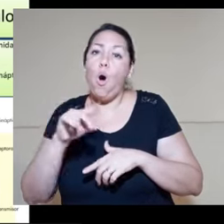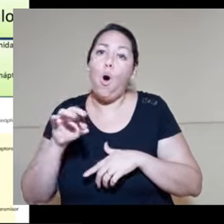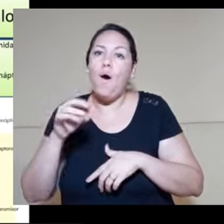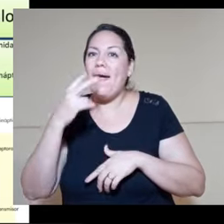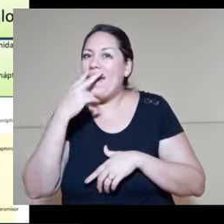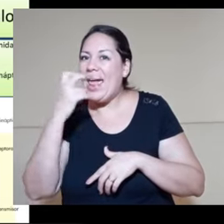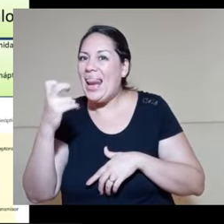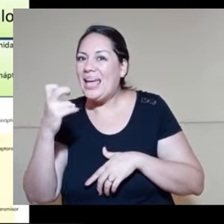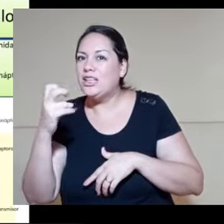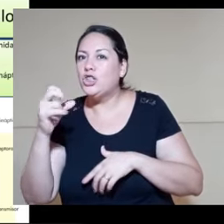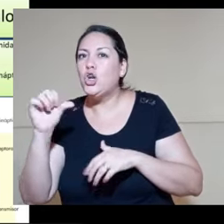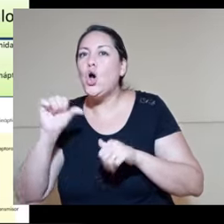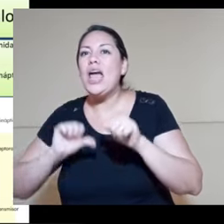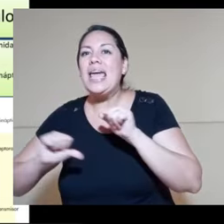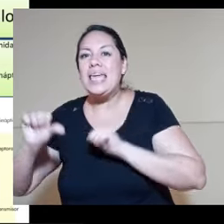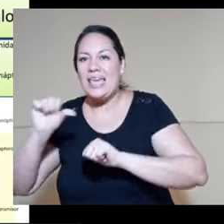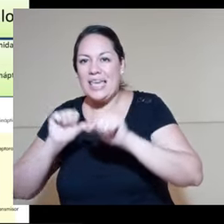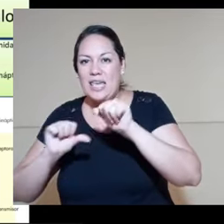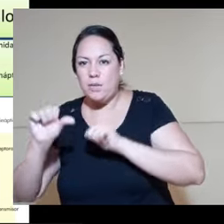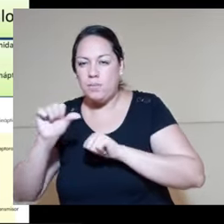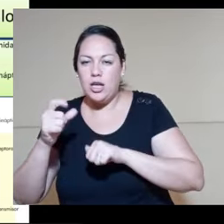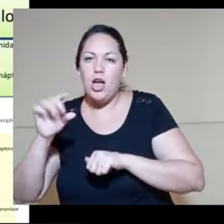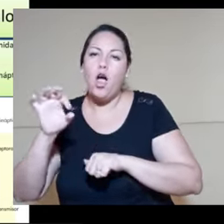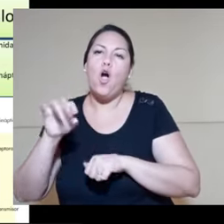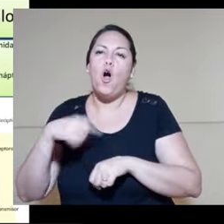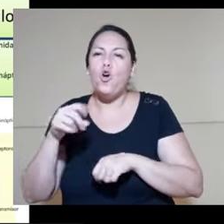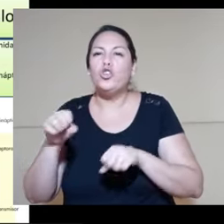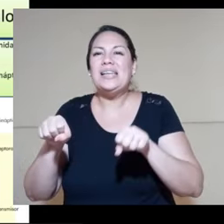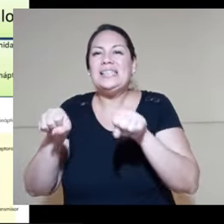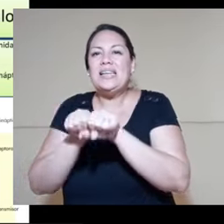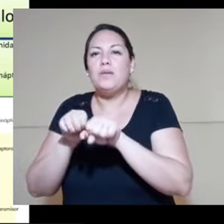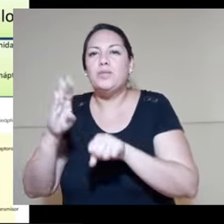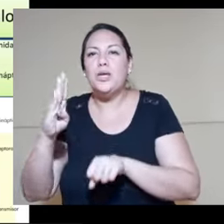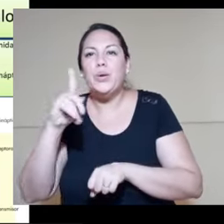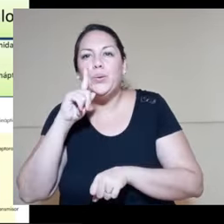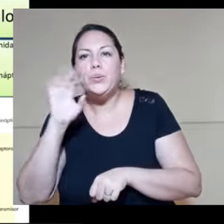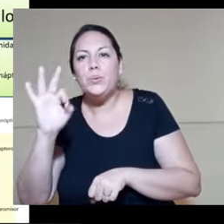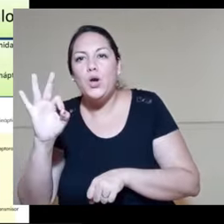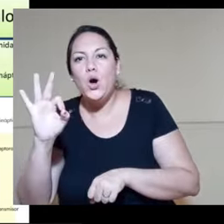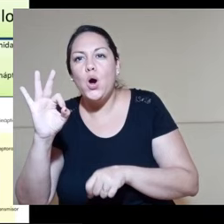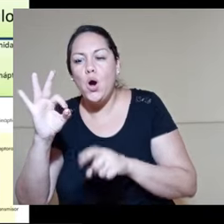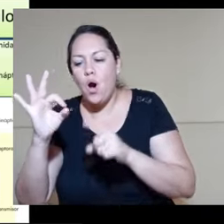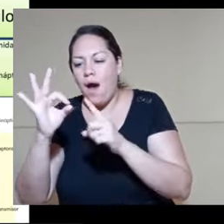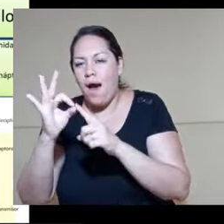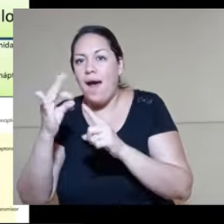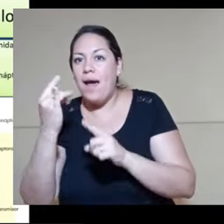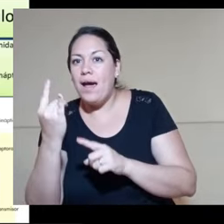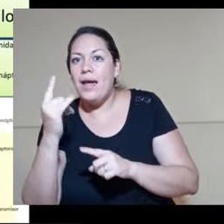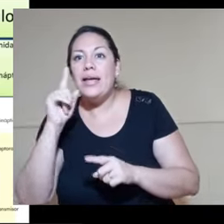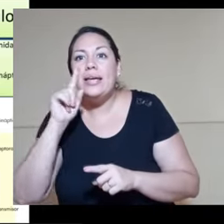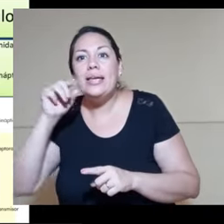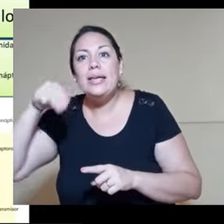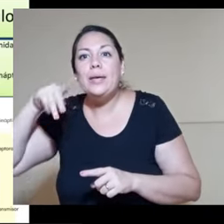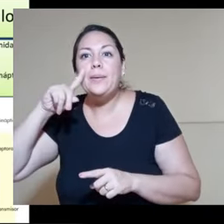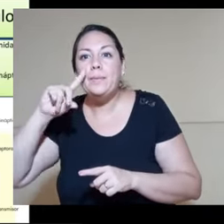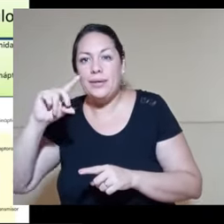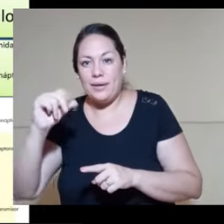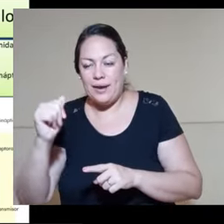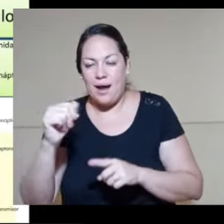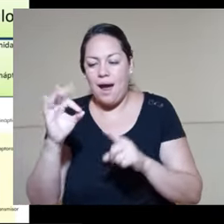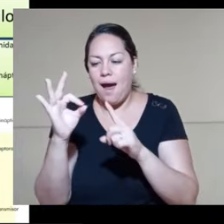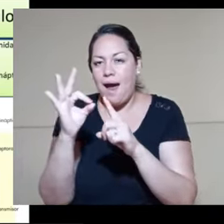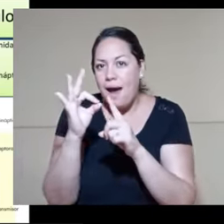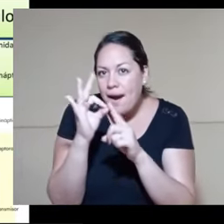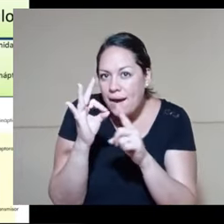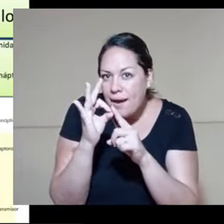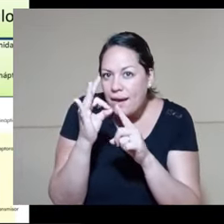También la van a encontrar como electroquímica, si quieren. O sinapsis bioquímica. Lo importante es que les